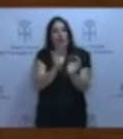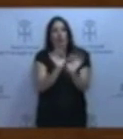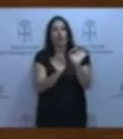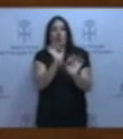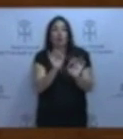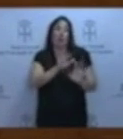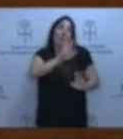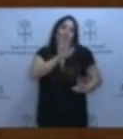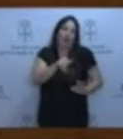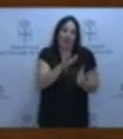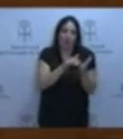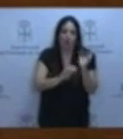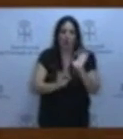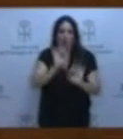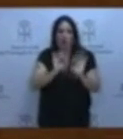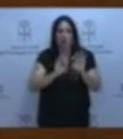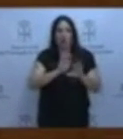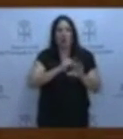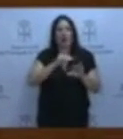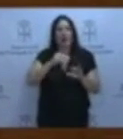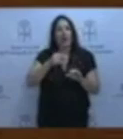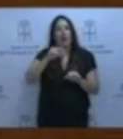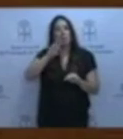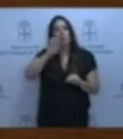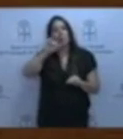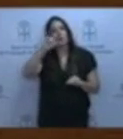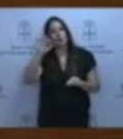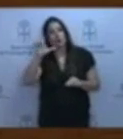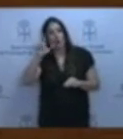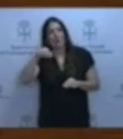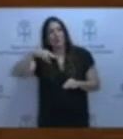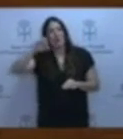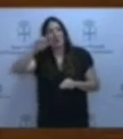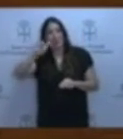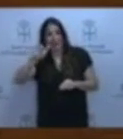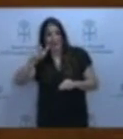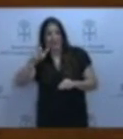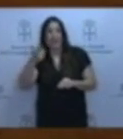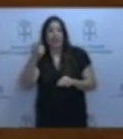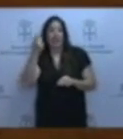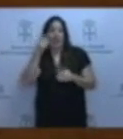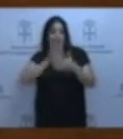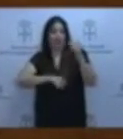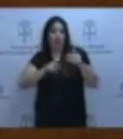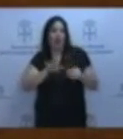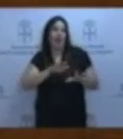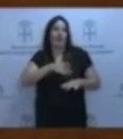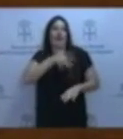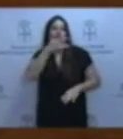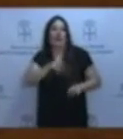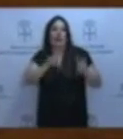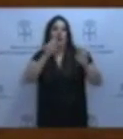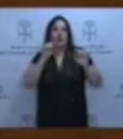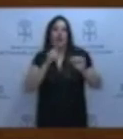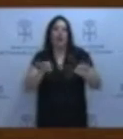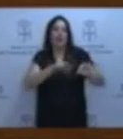parecía que cobraba las comisiones para Convergencia i Unió de Pujol y de Artur Mas en Cataluña, quedaba absuelto por el caso del Palau de la Música, ¿no? En el Tribunal Supremo,